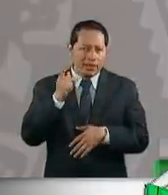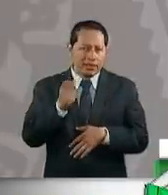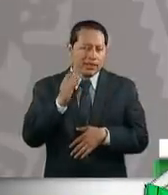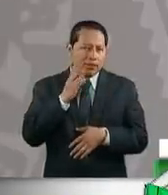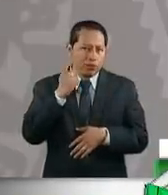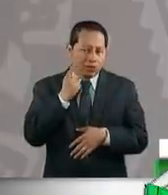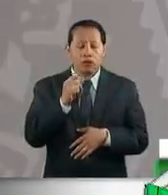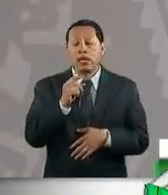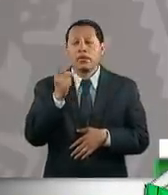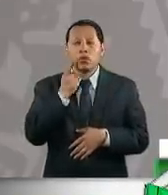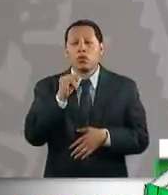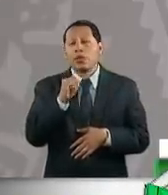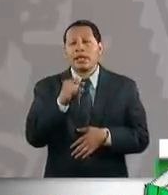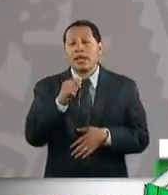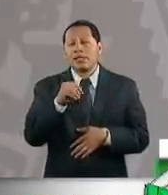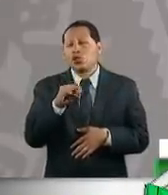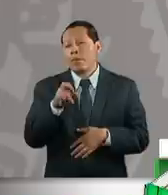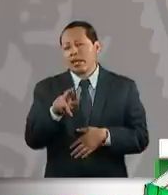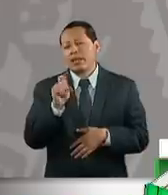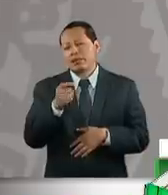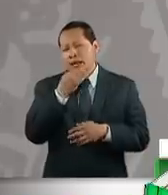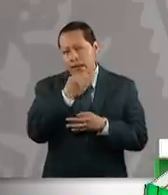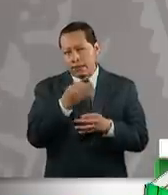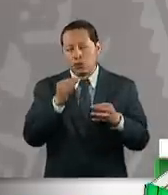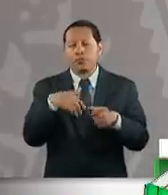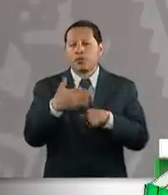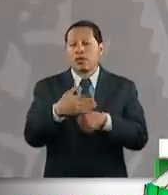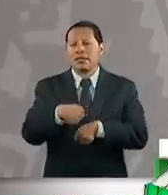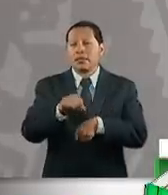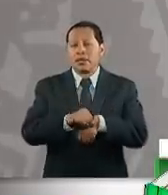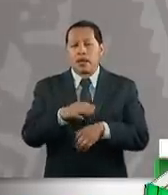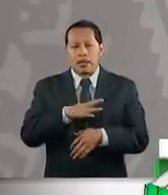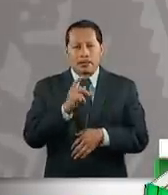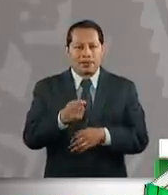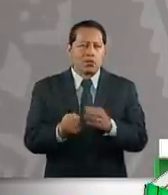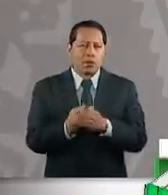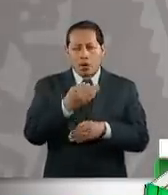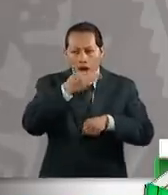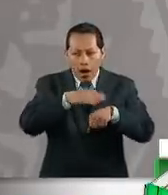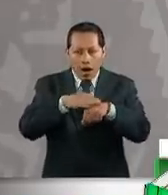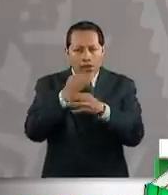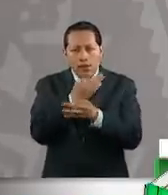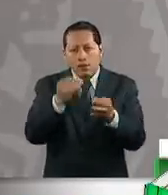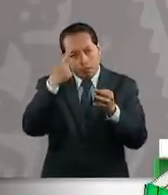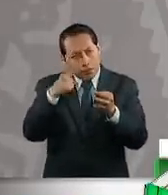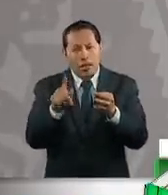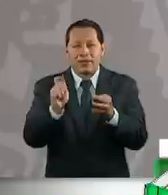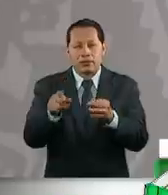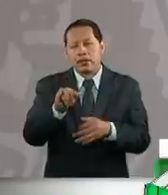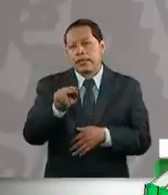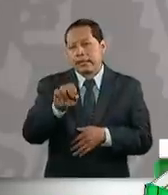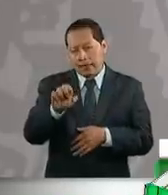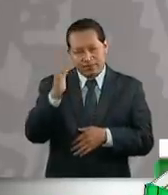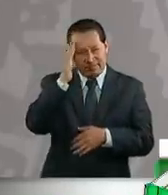Cámara de Diputados, el diputado Ignacio Mier, informó que la próxima semana se emitirá una nueva convocatoria para la elección de los consejeros del